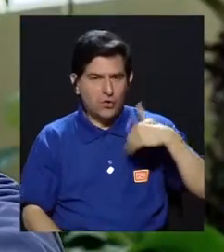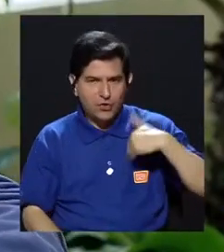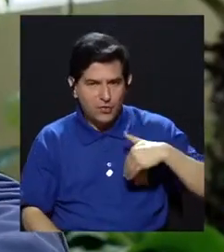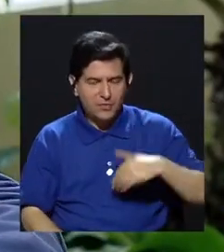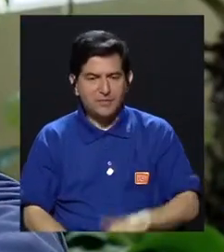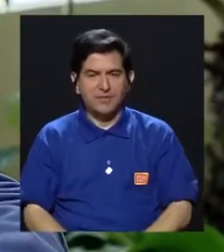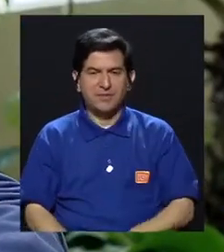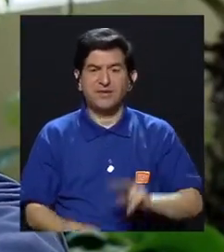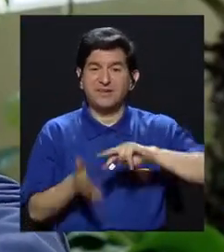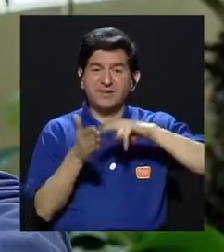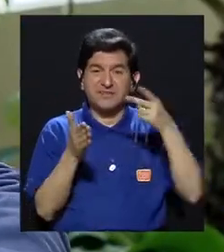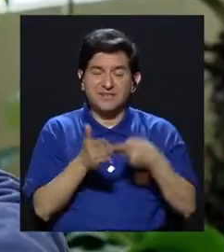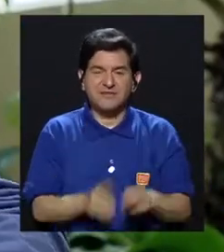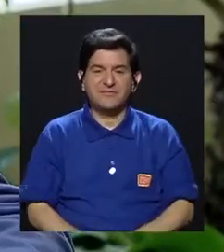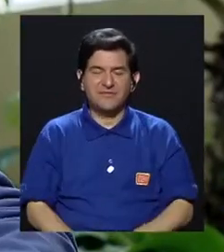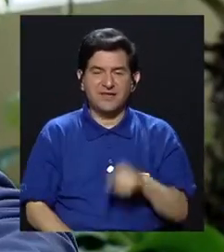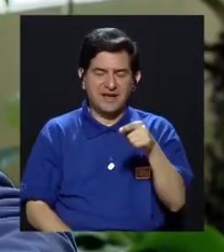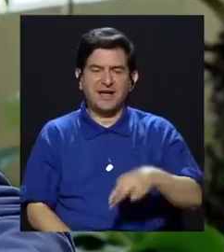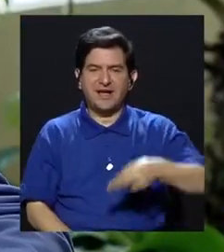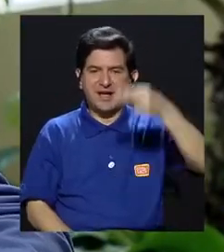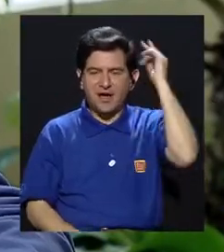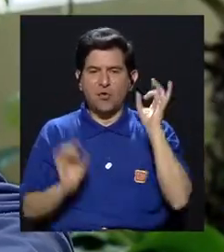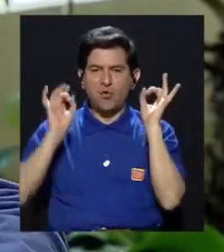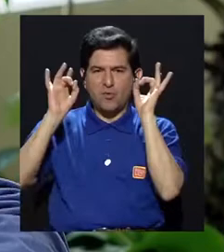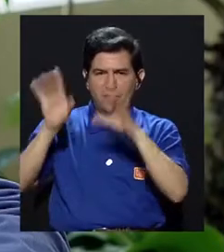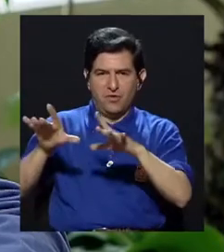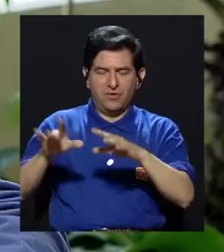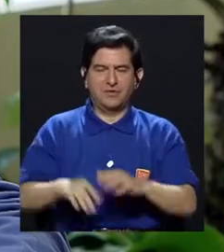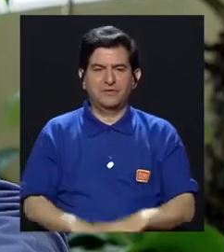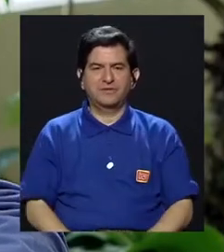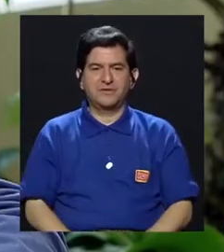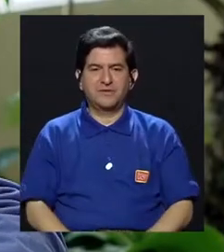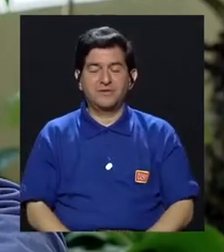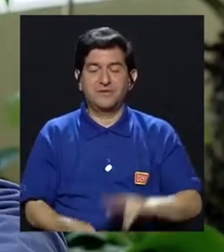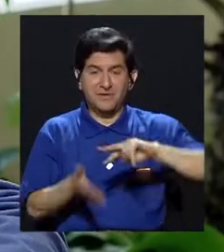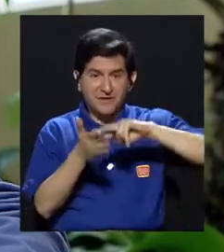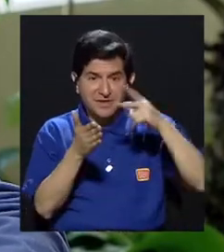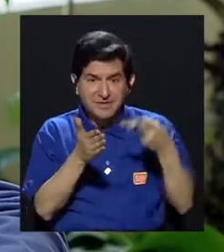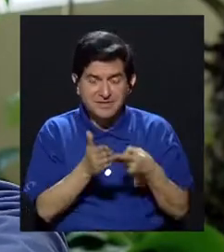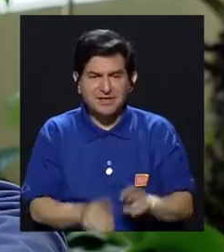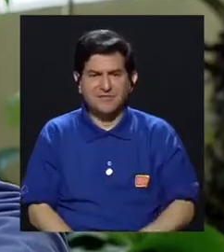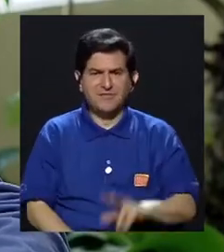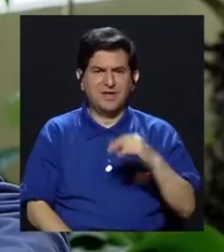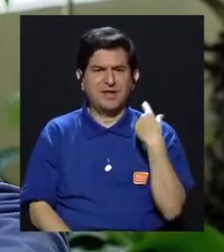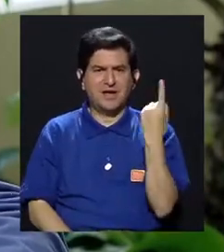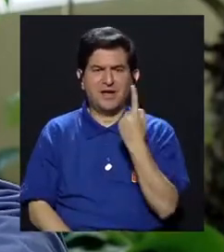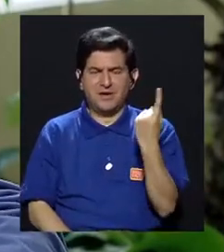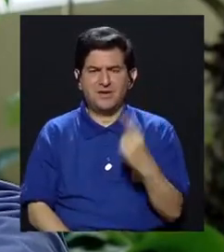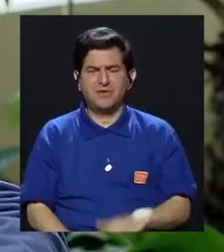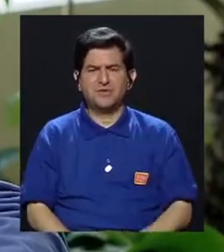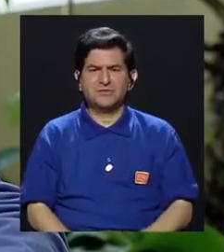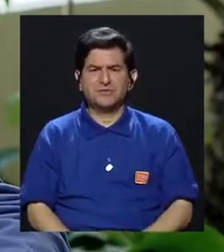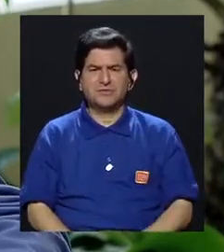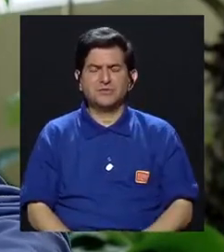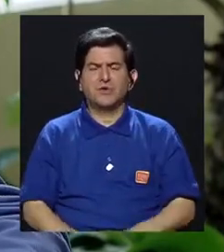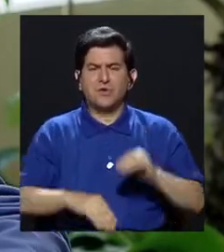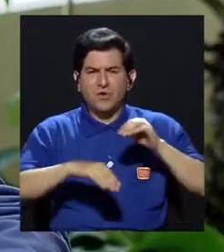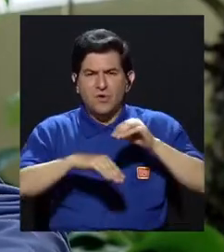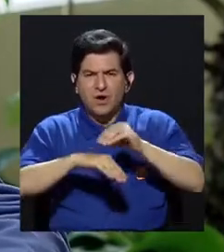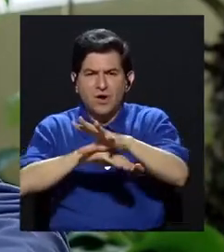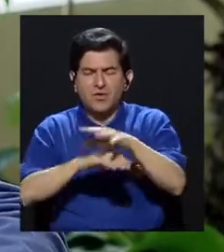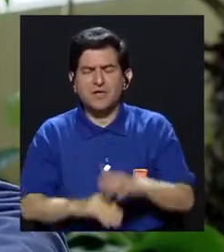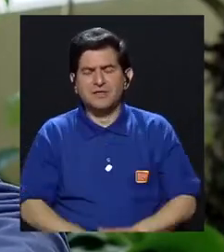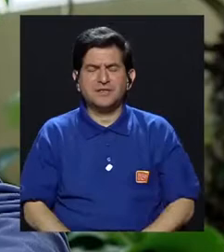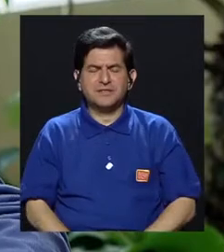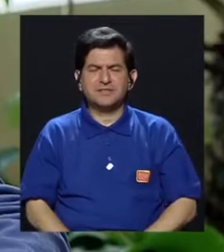¿verdad? Esto me lleva a la homofobia. La homofobia, que no es únicamente el desprecio a las orientaciones